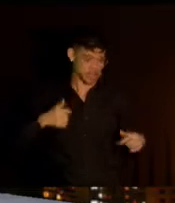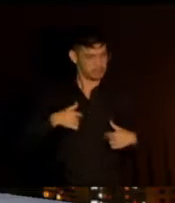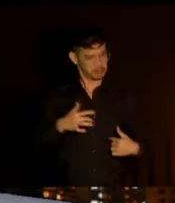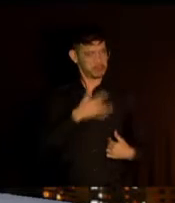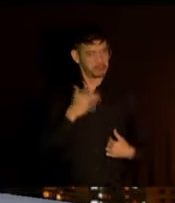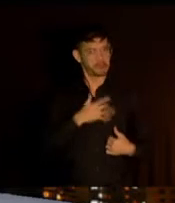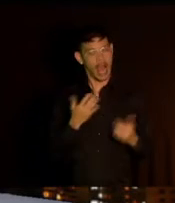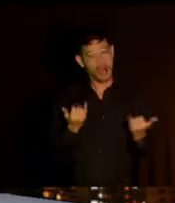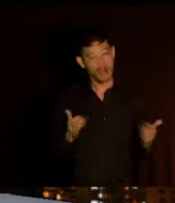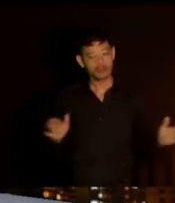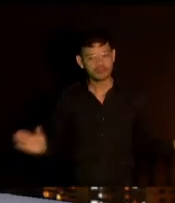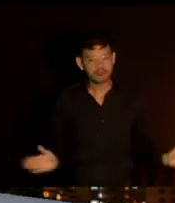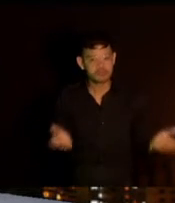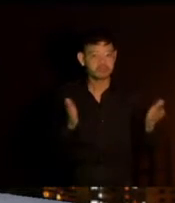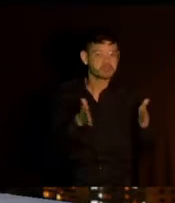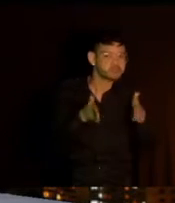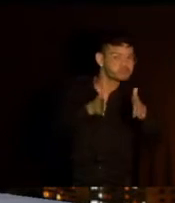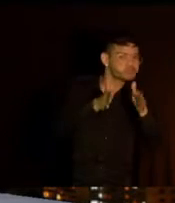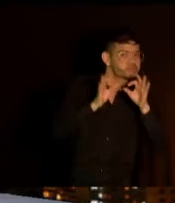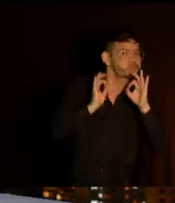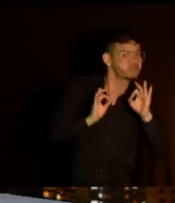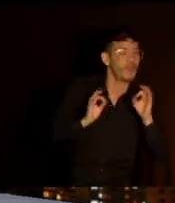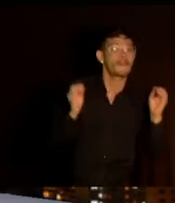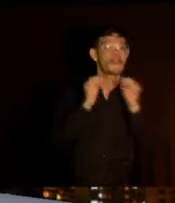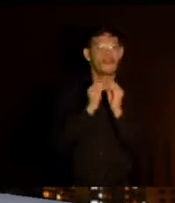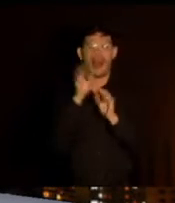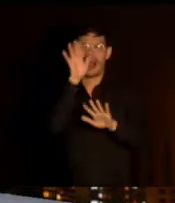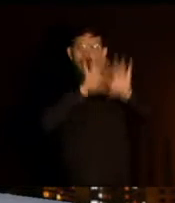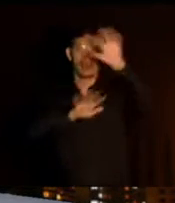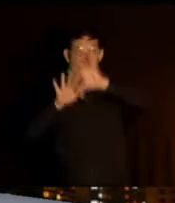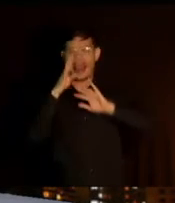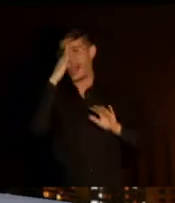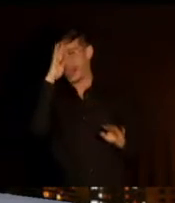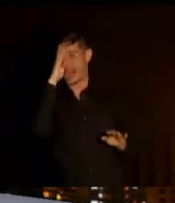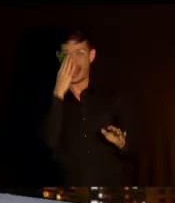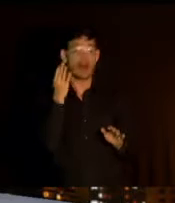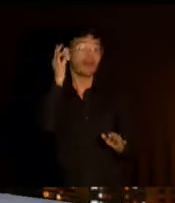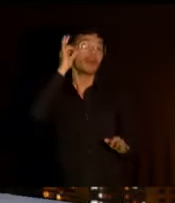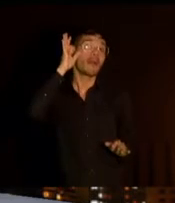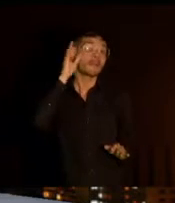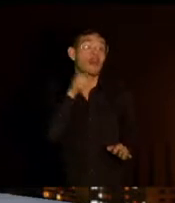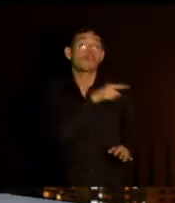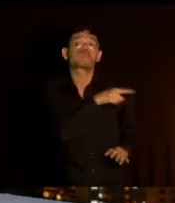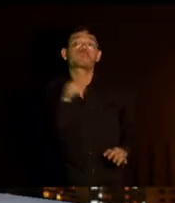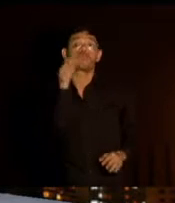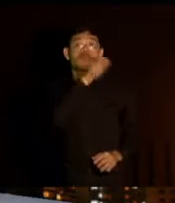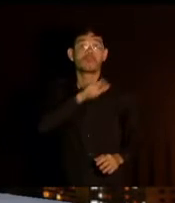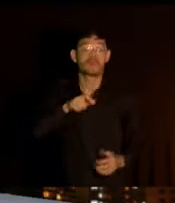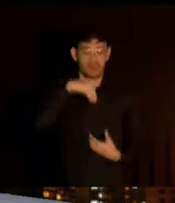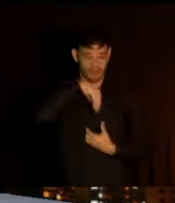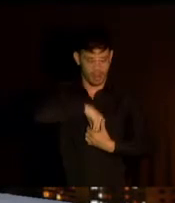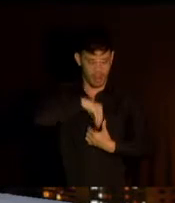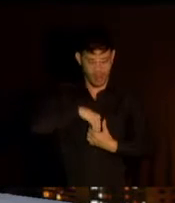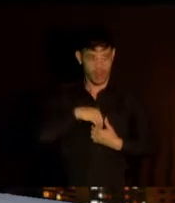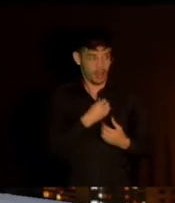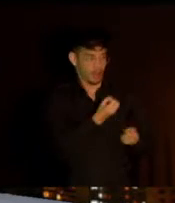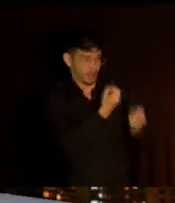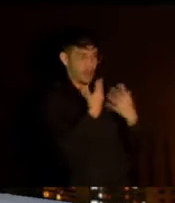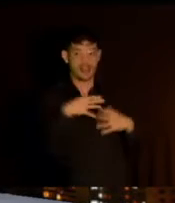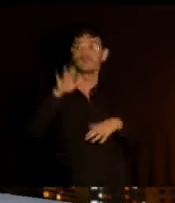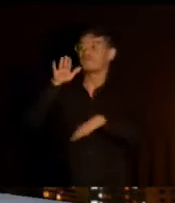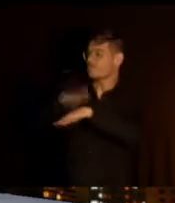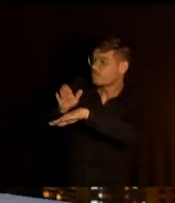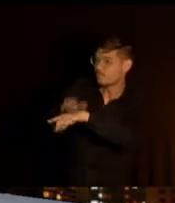le despejan todas las dudas a aquellos que de pronto se dejaban meter ese animalito de la duda en la cabeza,